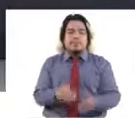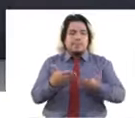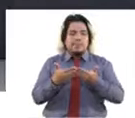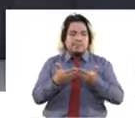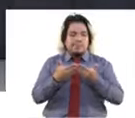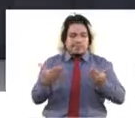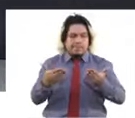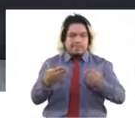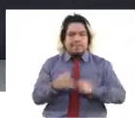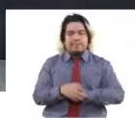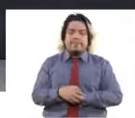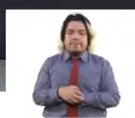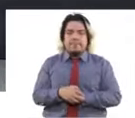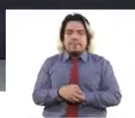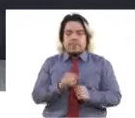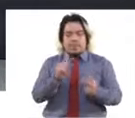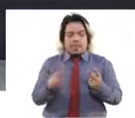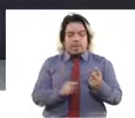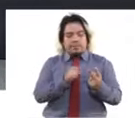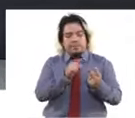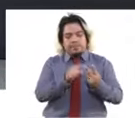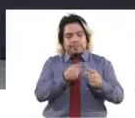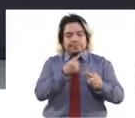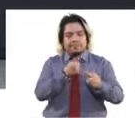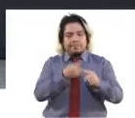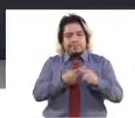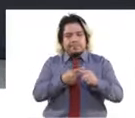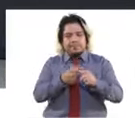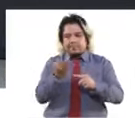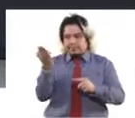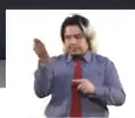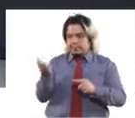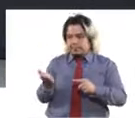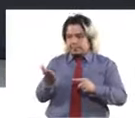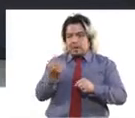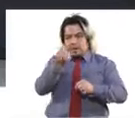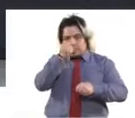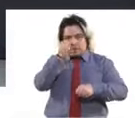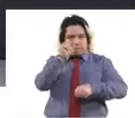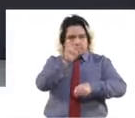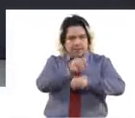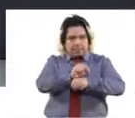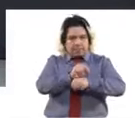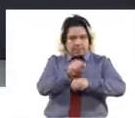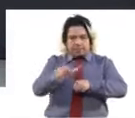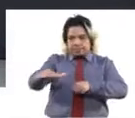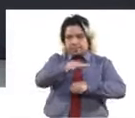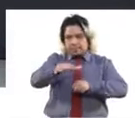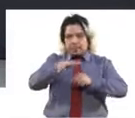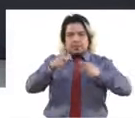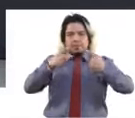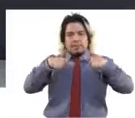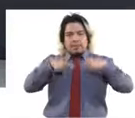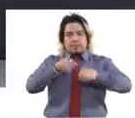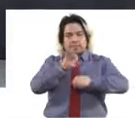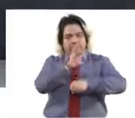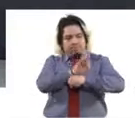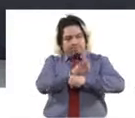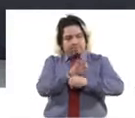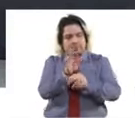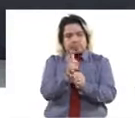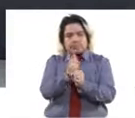Enseguida, escucharemos las palabras que nos dirige el secretario de Seguridad Ciudadana,